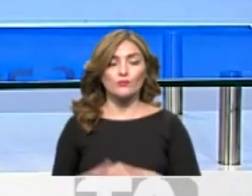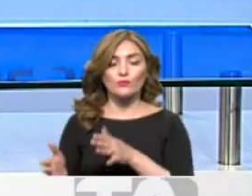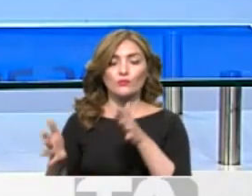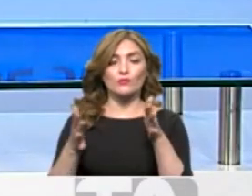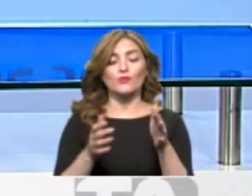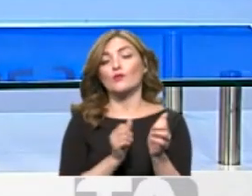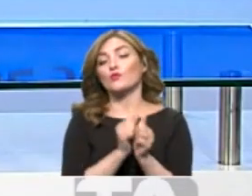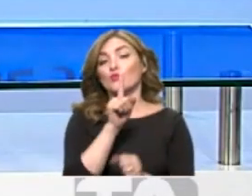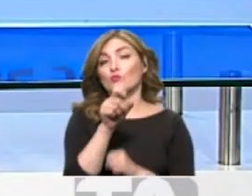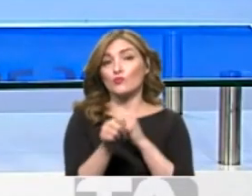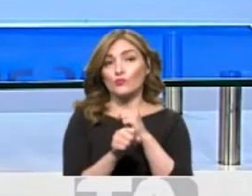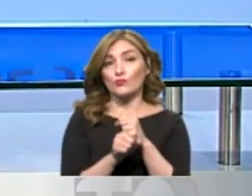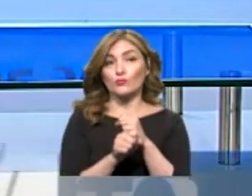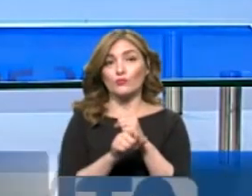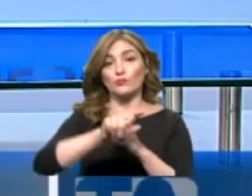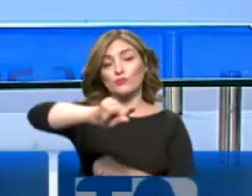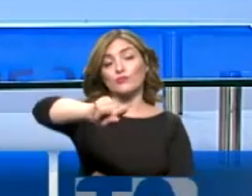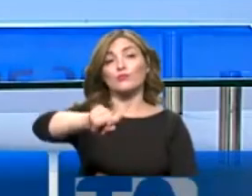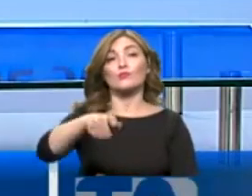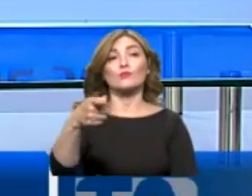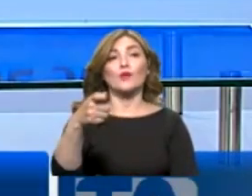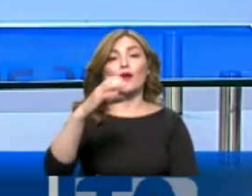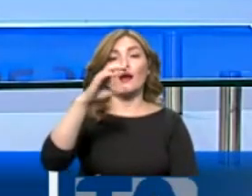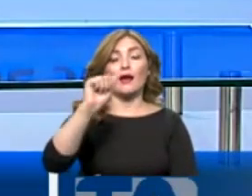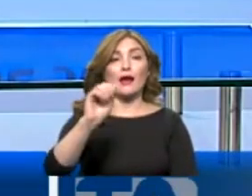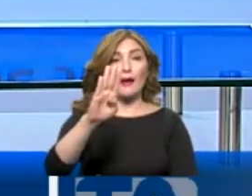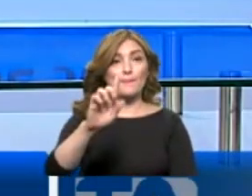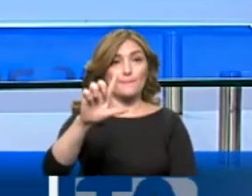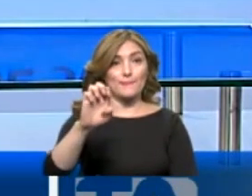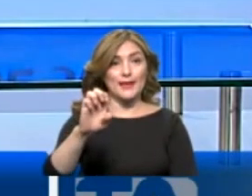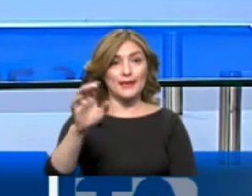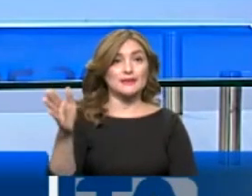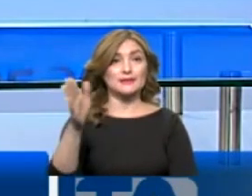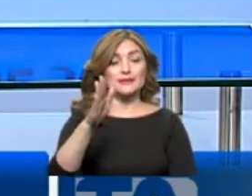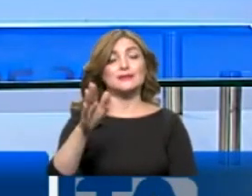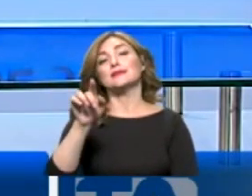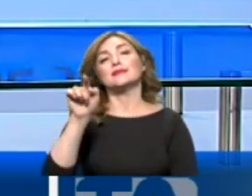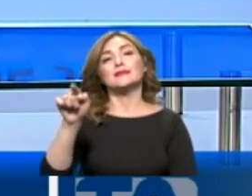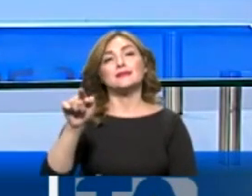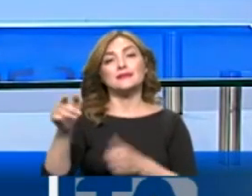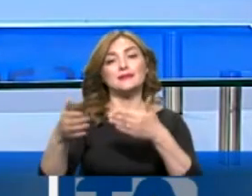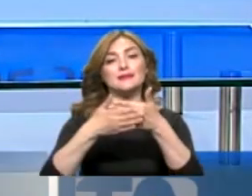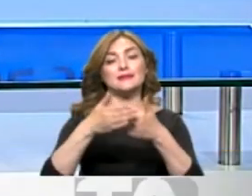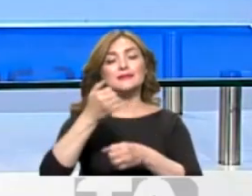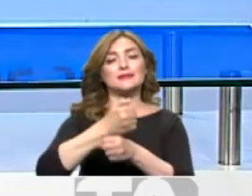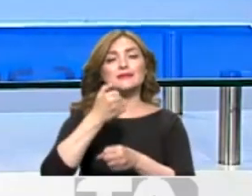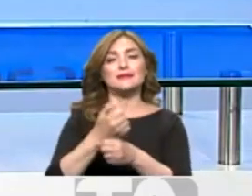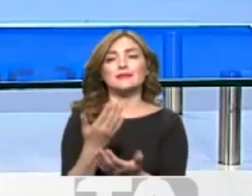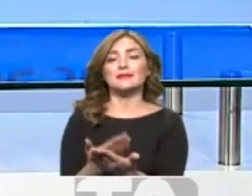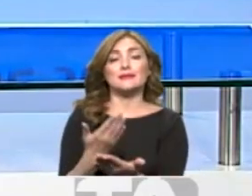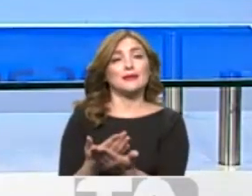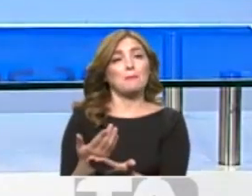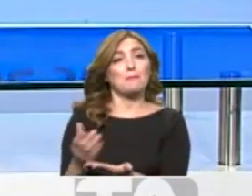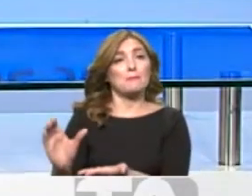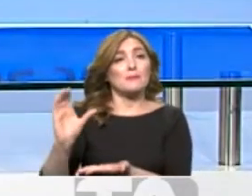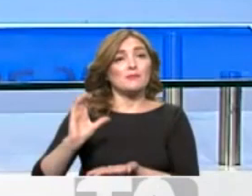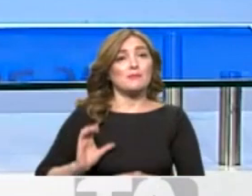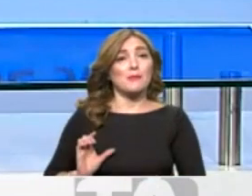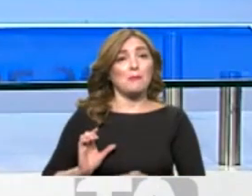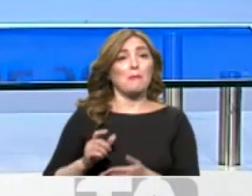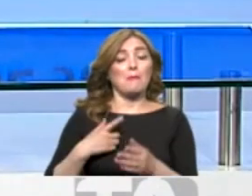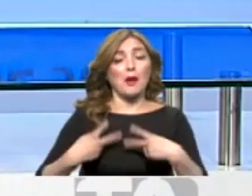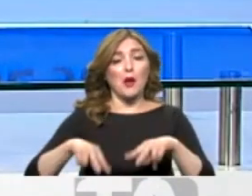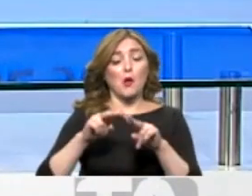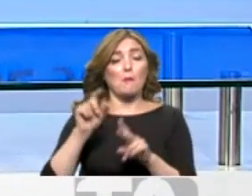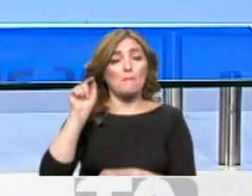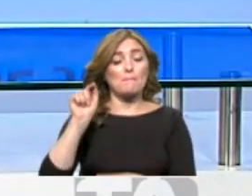Más de un año después de que el canal incautado Cablevisión fue cerrado, sus trabajadores continúan exigiendo el pago de liquidaciones y valores pendientes